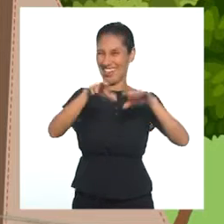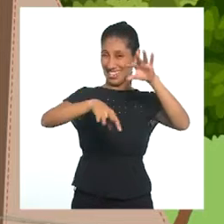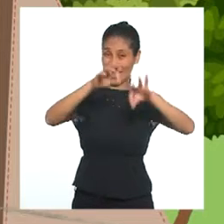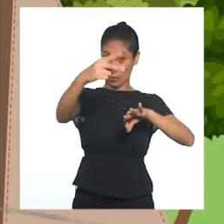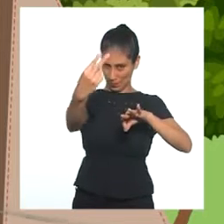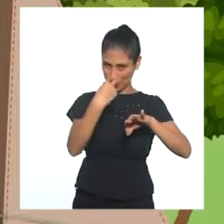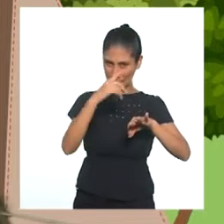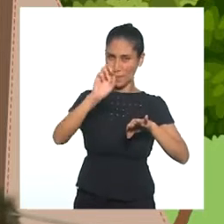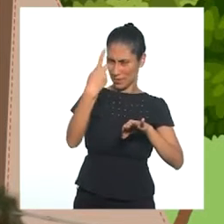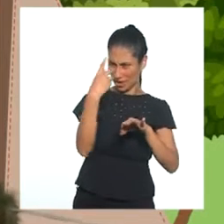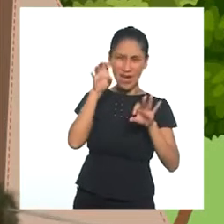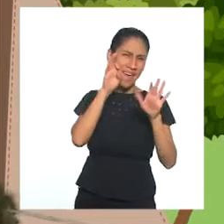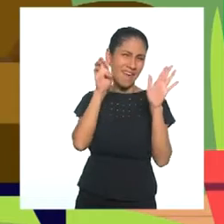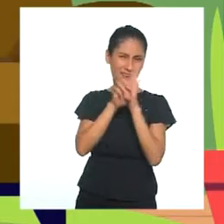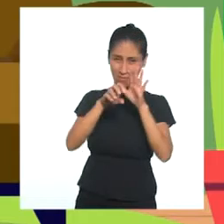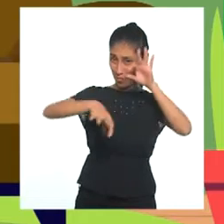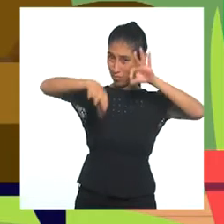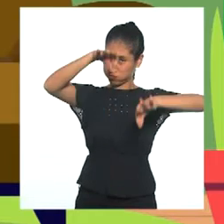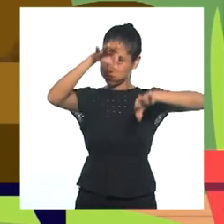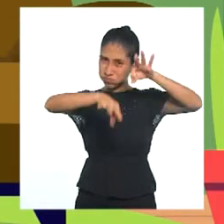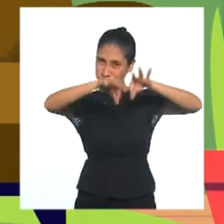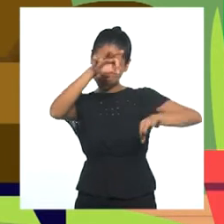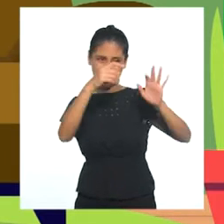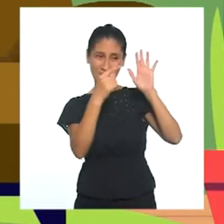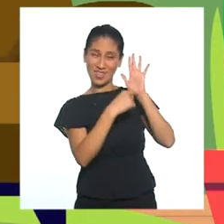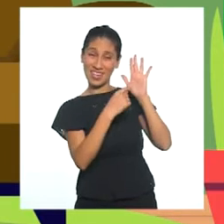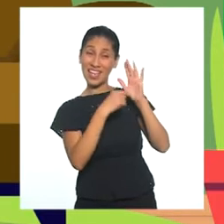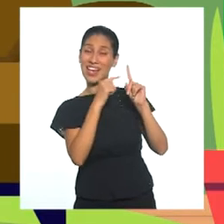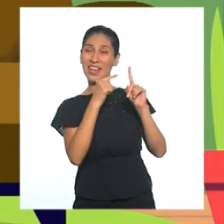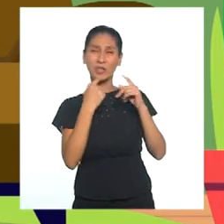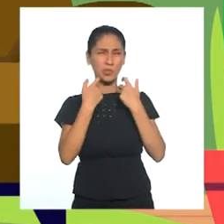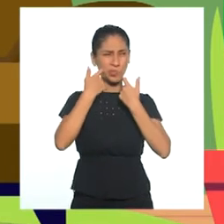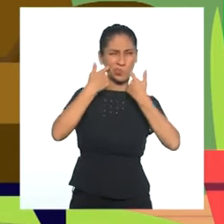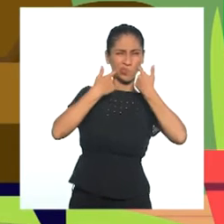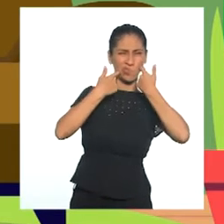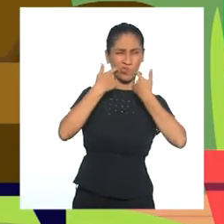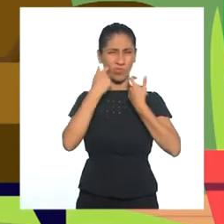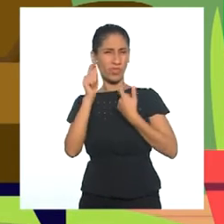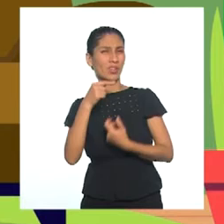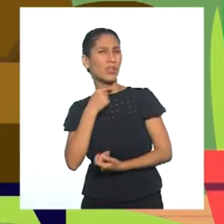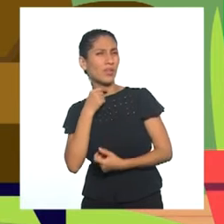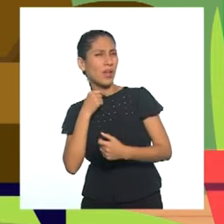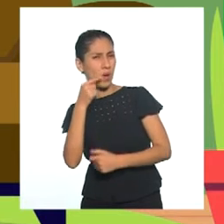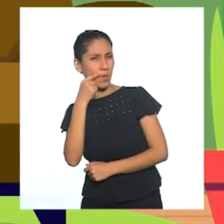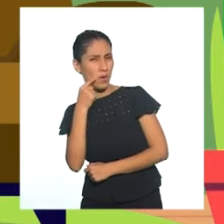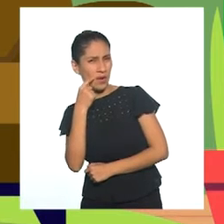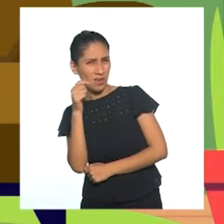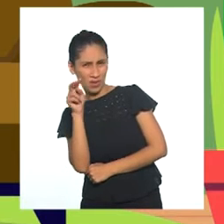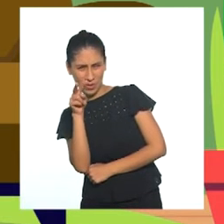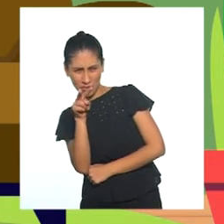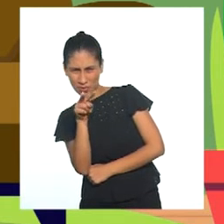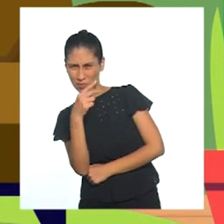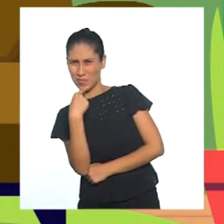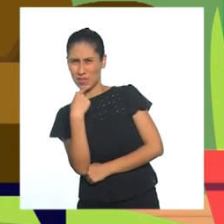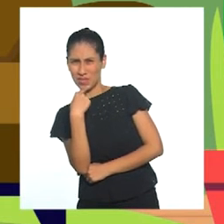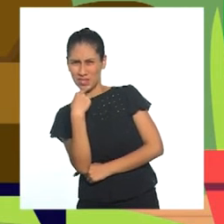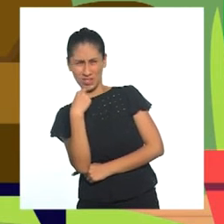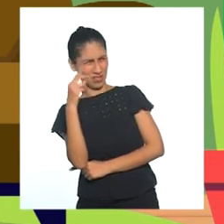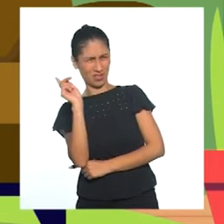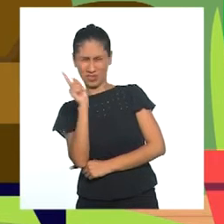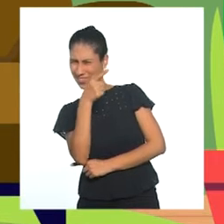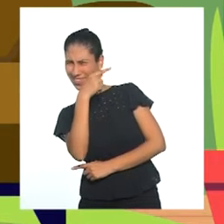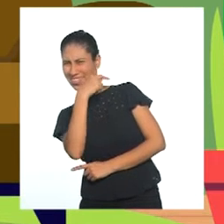su familia. Él hizo un gesto que su abuelo reconoció de inmediato, así.